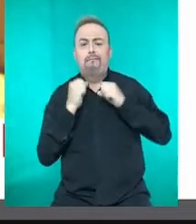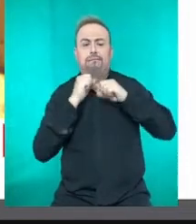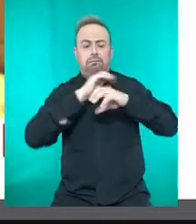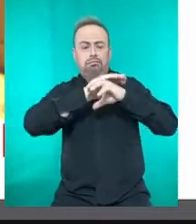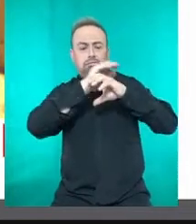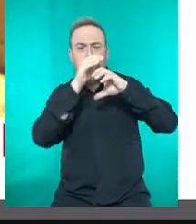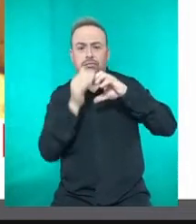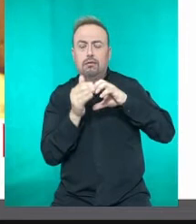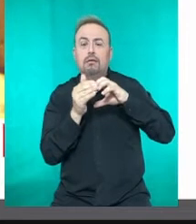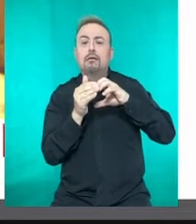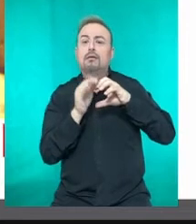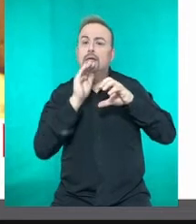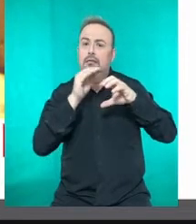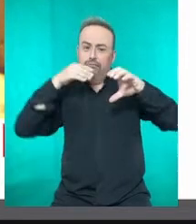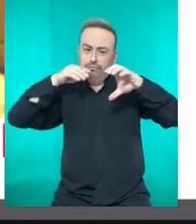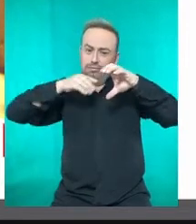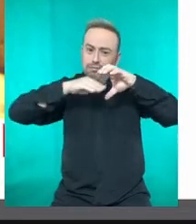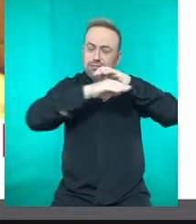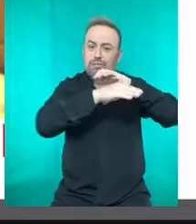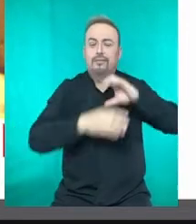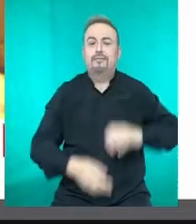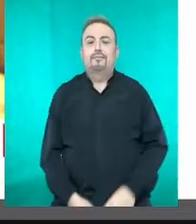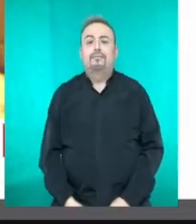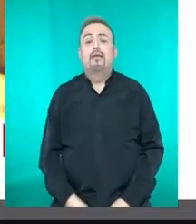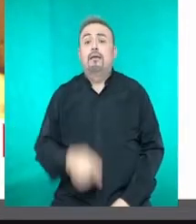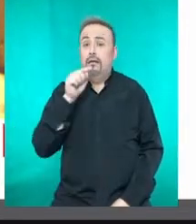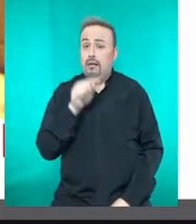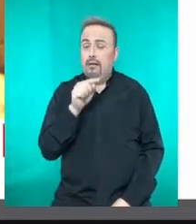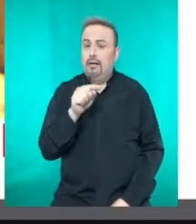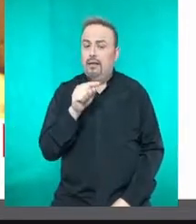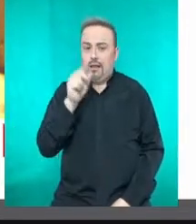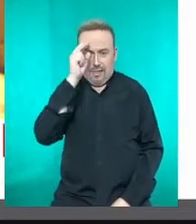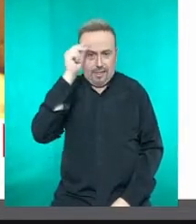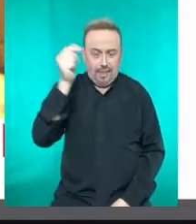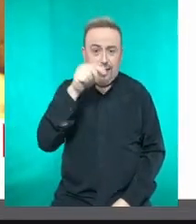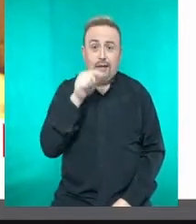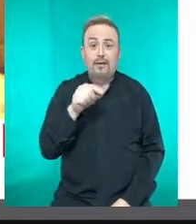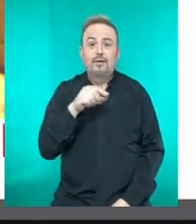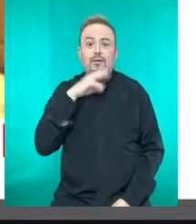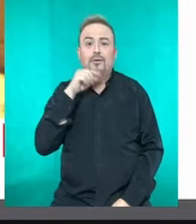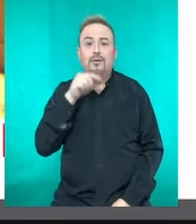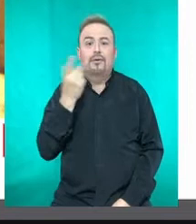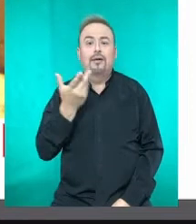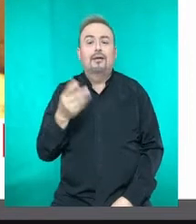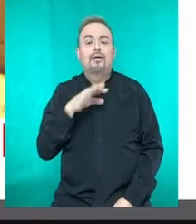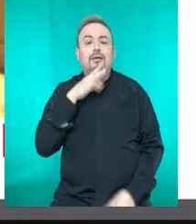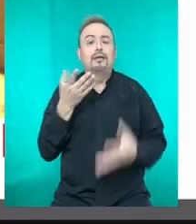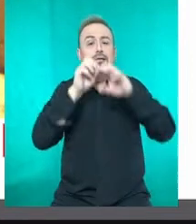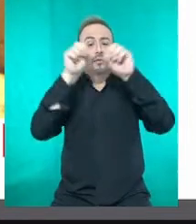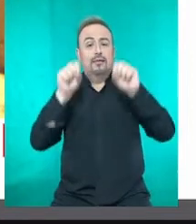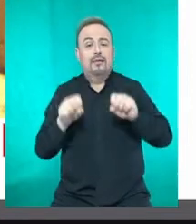que da forma a este túnel. Y es ahí donde nace la idea de usar un esquema, un sistema de